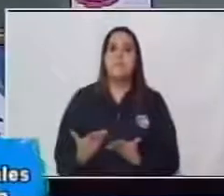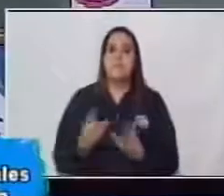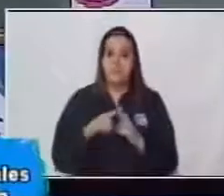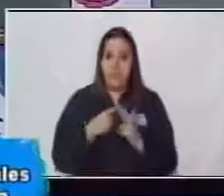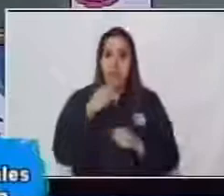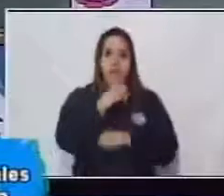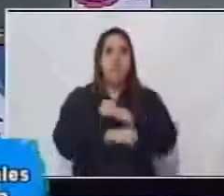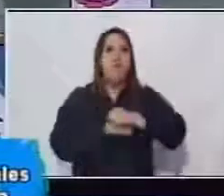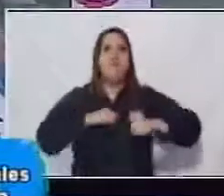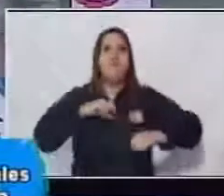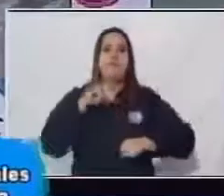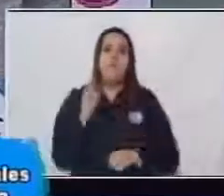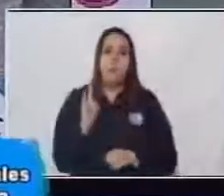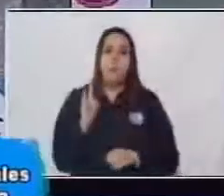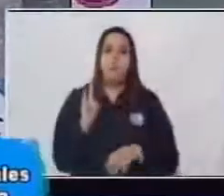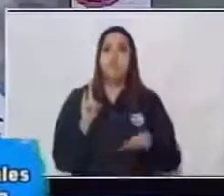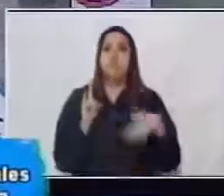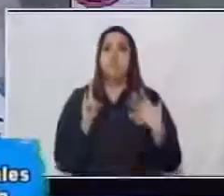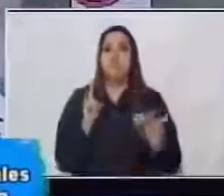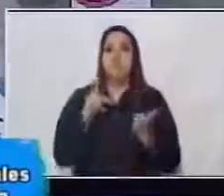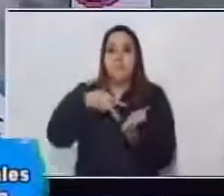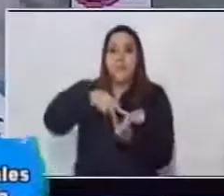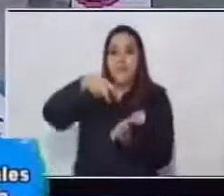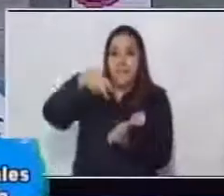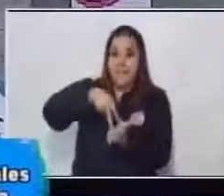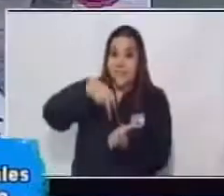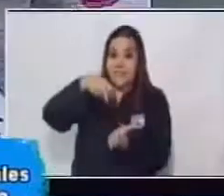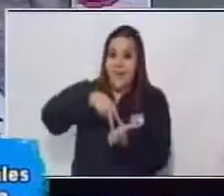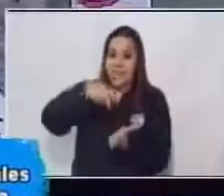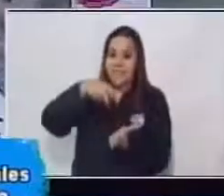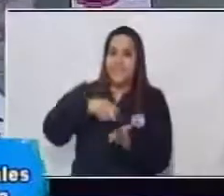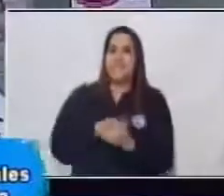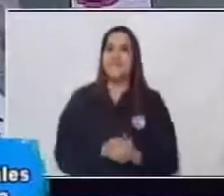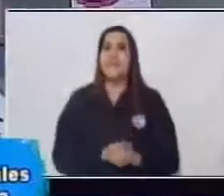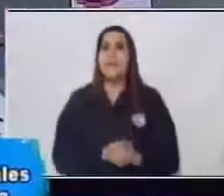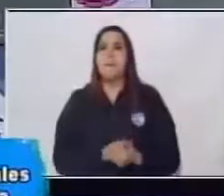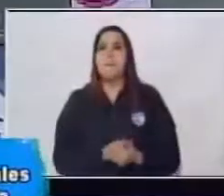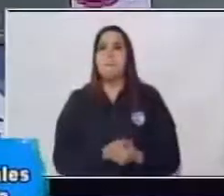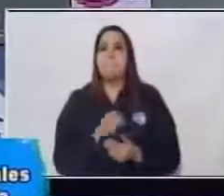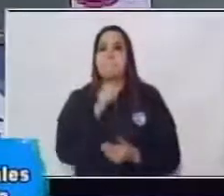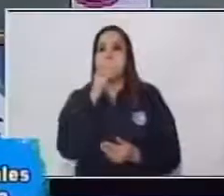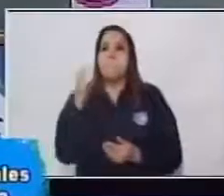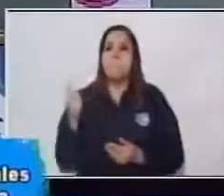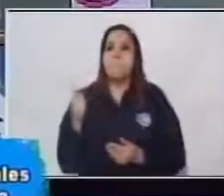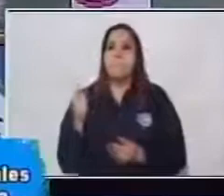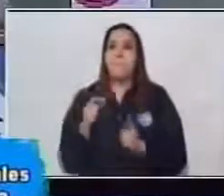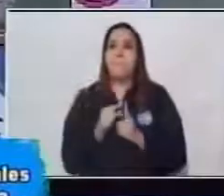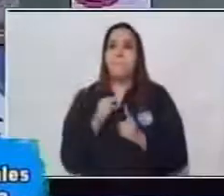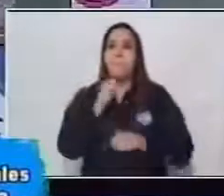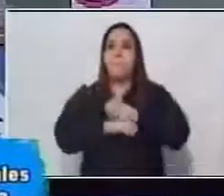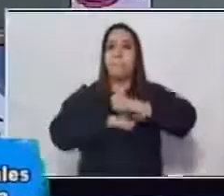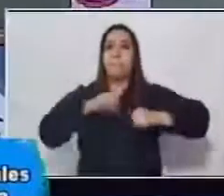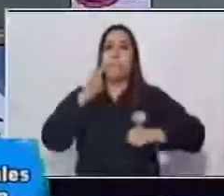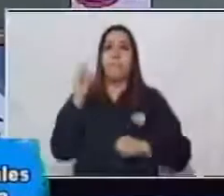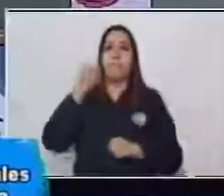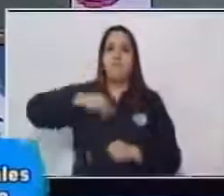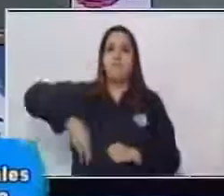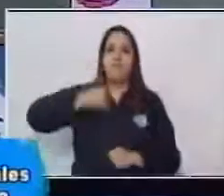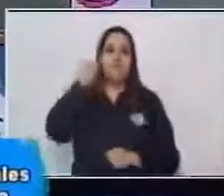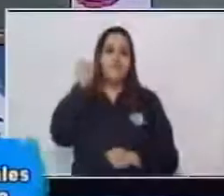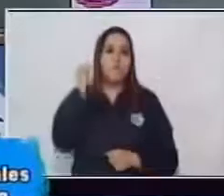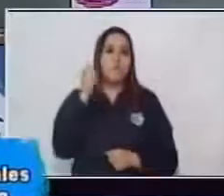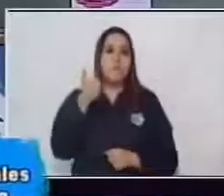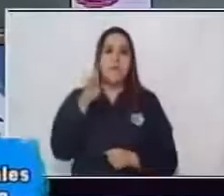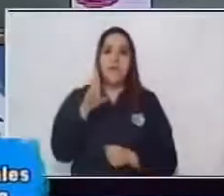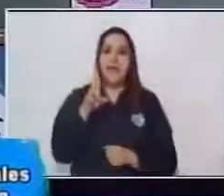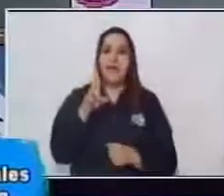fu, muy bien. ¿Y qué hacemos en fu? Saltar. Busquemos fumigar. ¿Qué hacemos